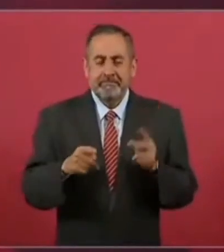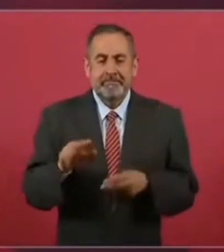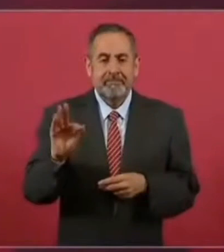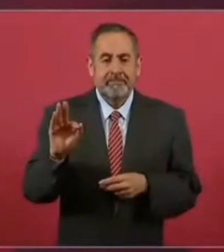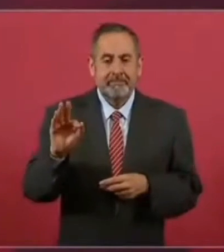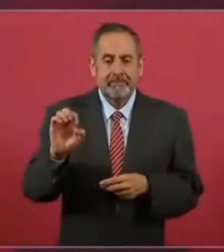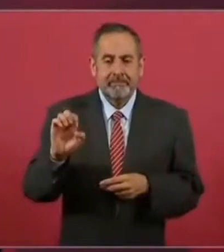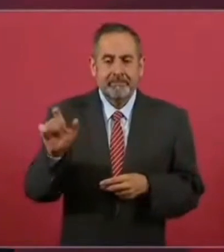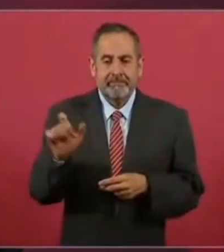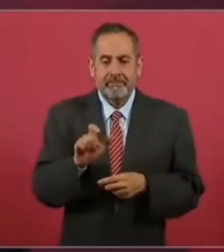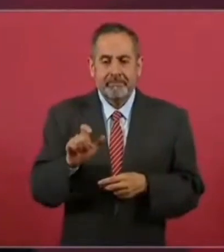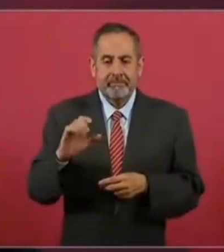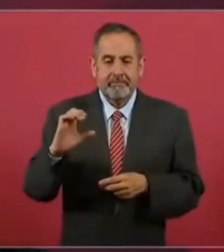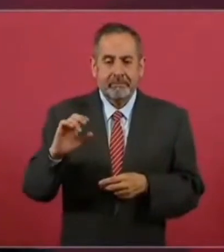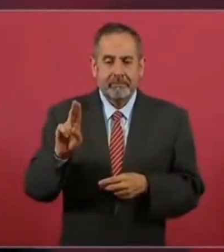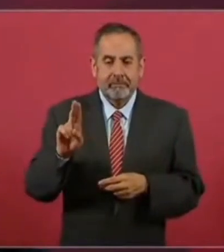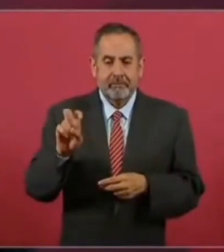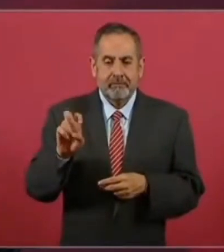Félix Cuevas.